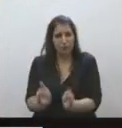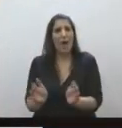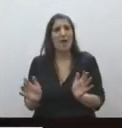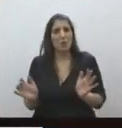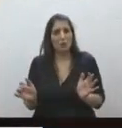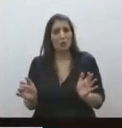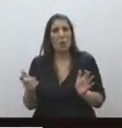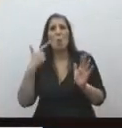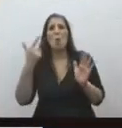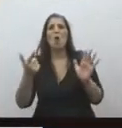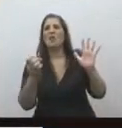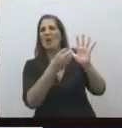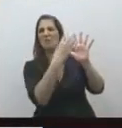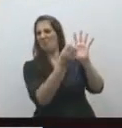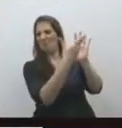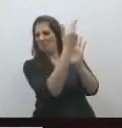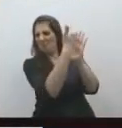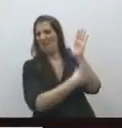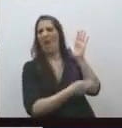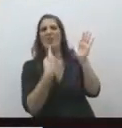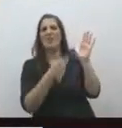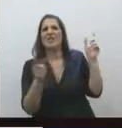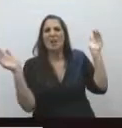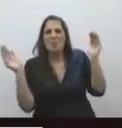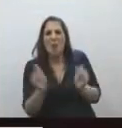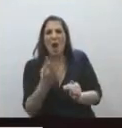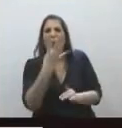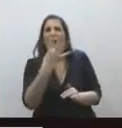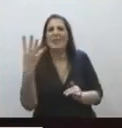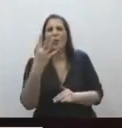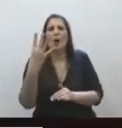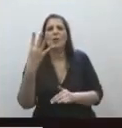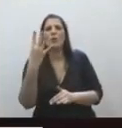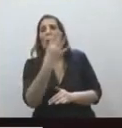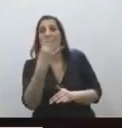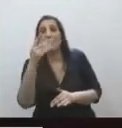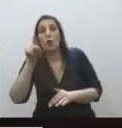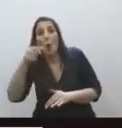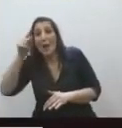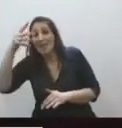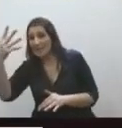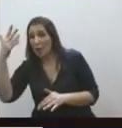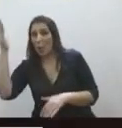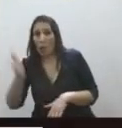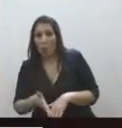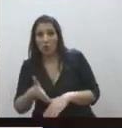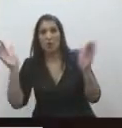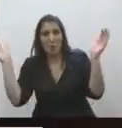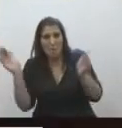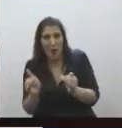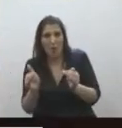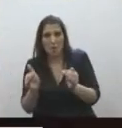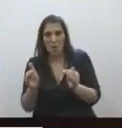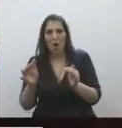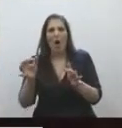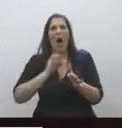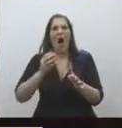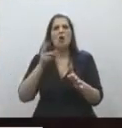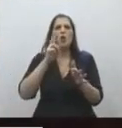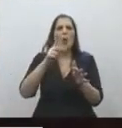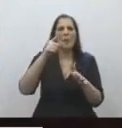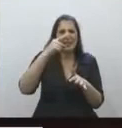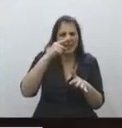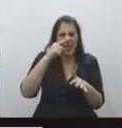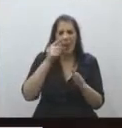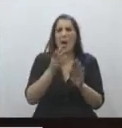la violencia ejercida sobre los más vulnerables. Una reflexión final al respecto. La verdad que la Marisa, ¿no?